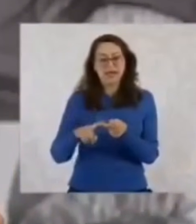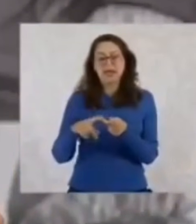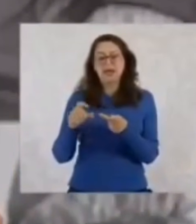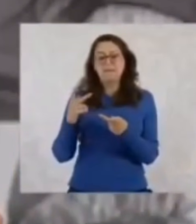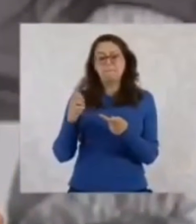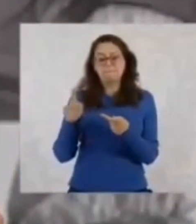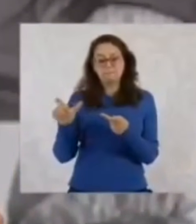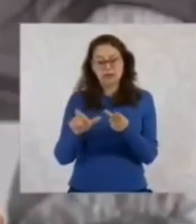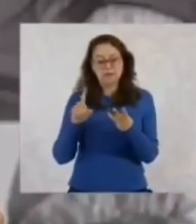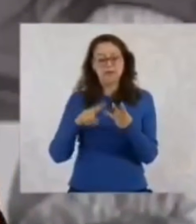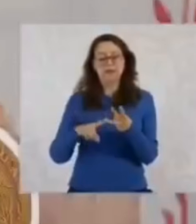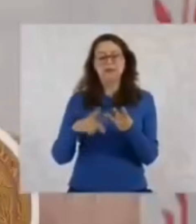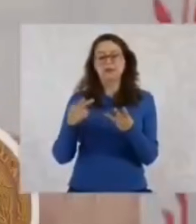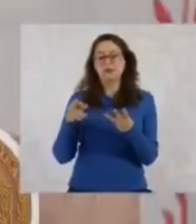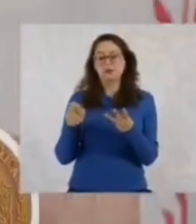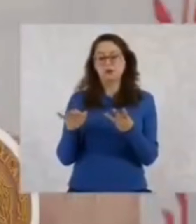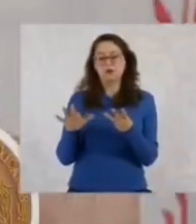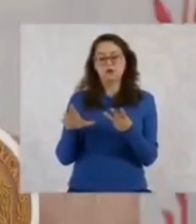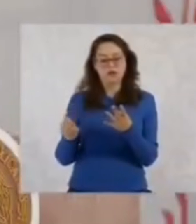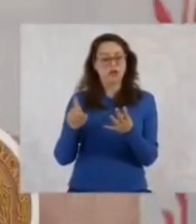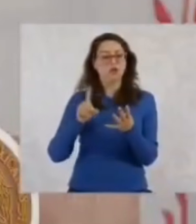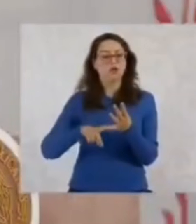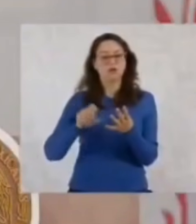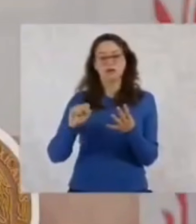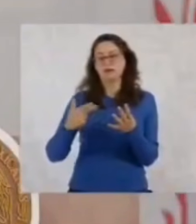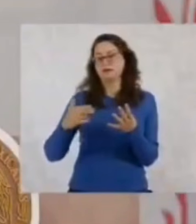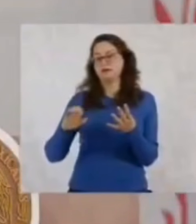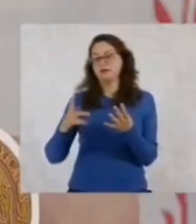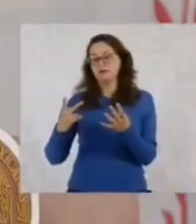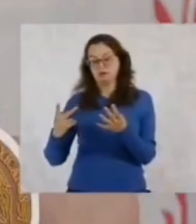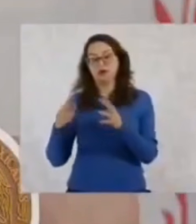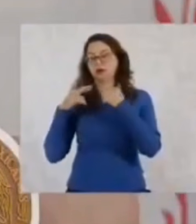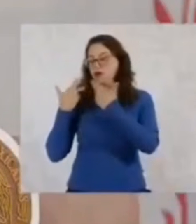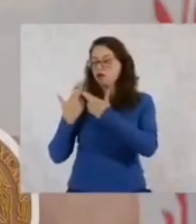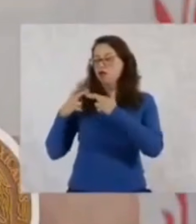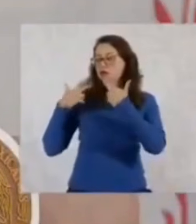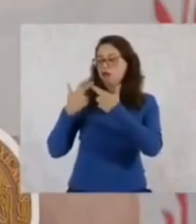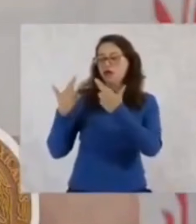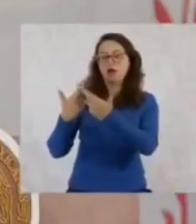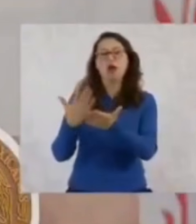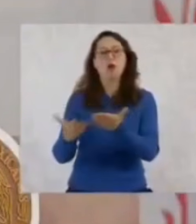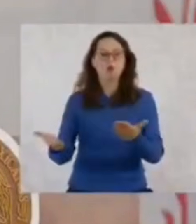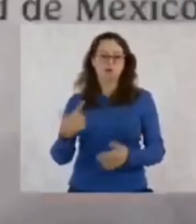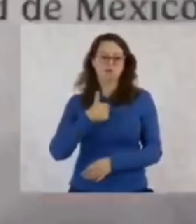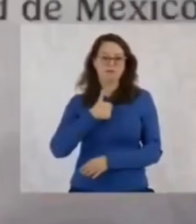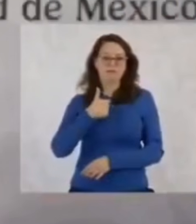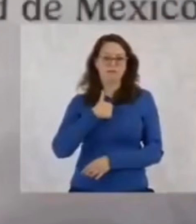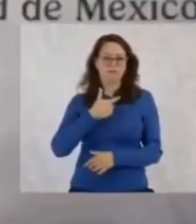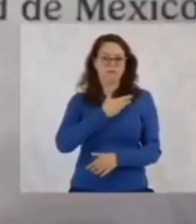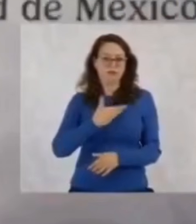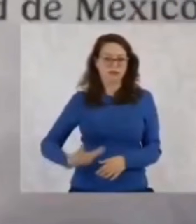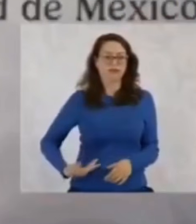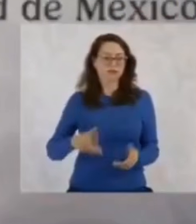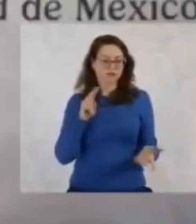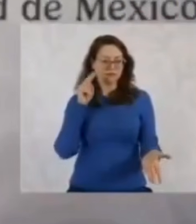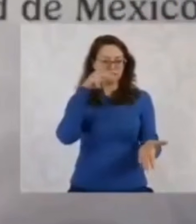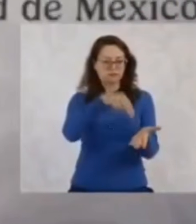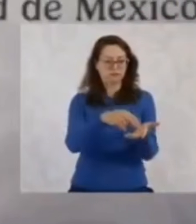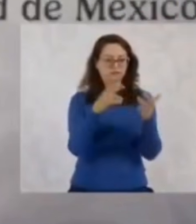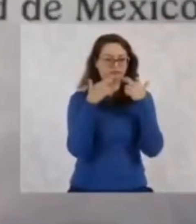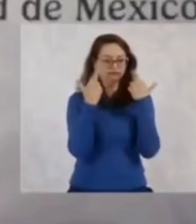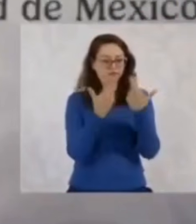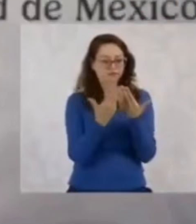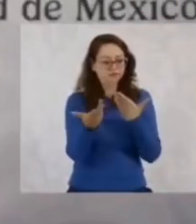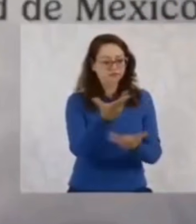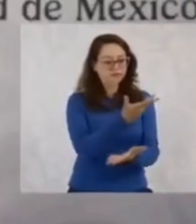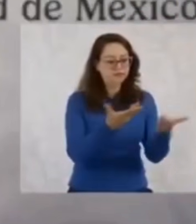Secretaría de Hacienda, pero vamos a tener una reunión. Y estos precios, pues también, y otras